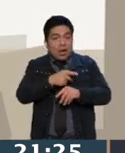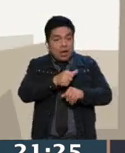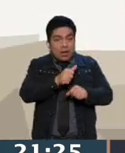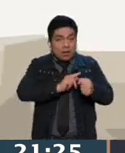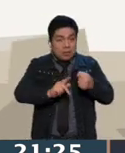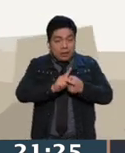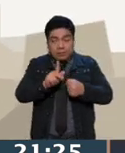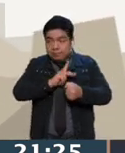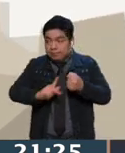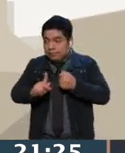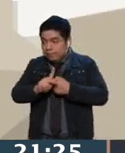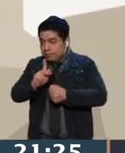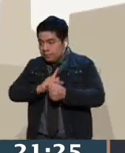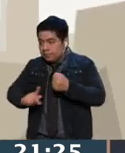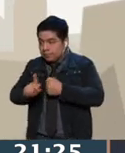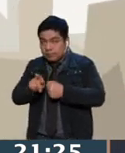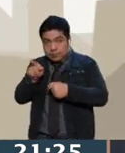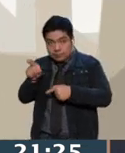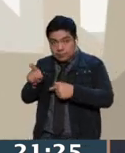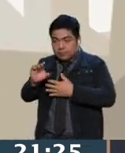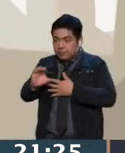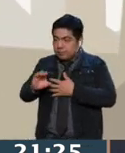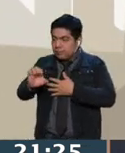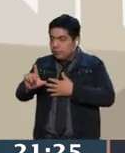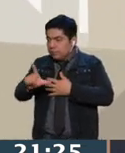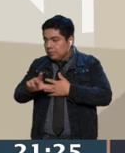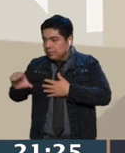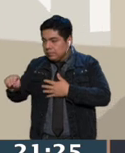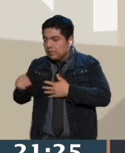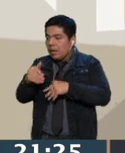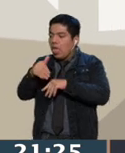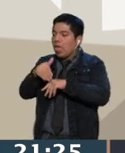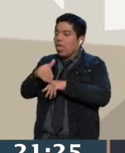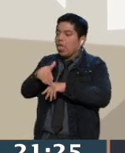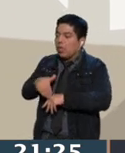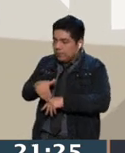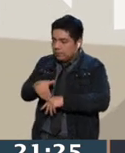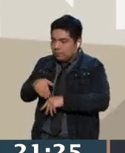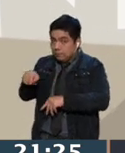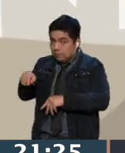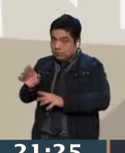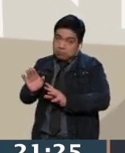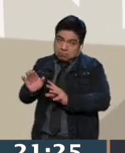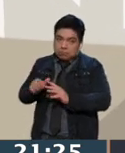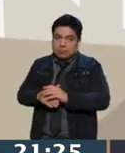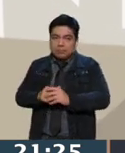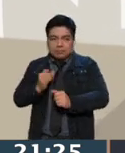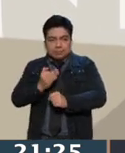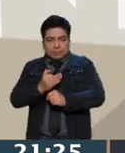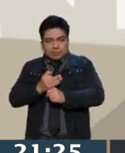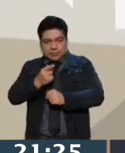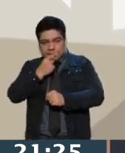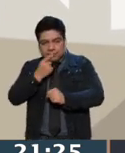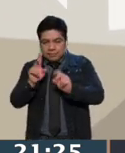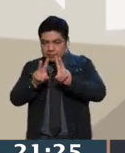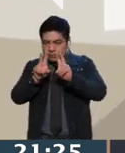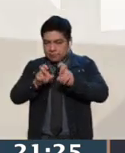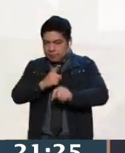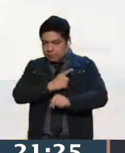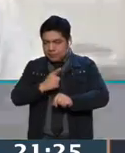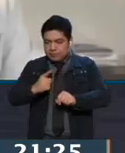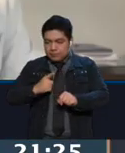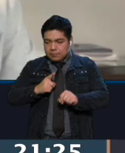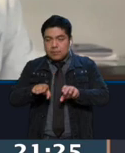hay que decirlo, Zedillo sucumbió ante esas directrices. Sí, y ahorita que mencionas el tema de las deudas y de